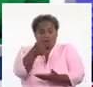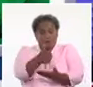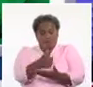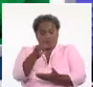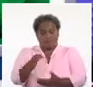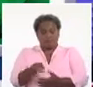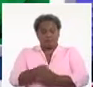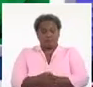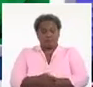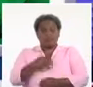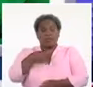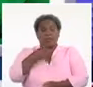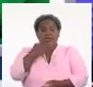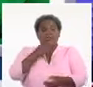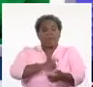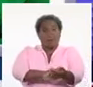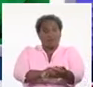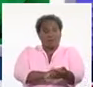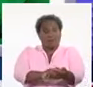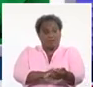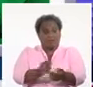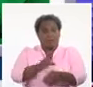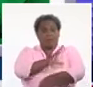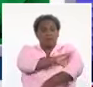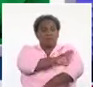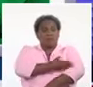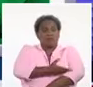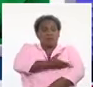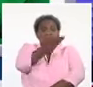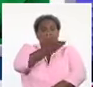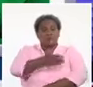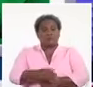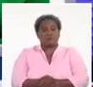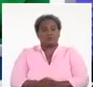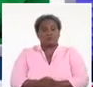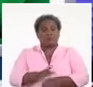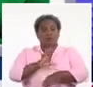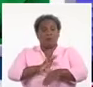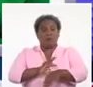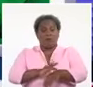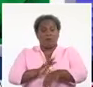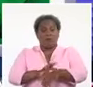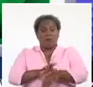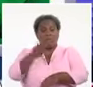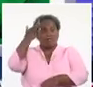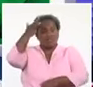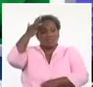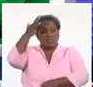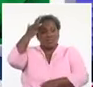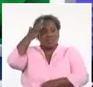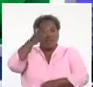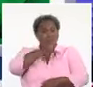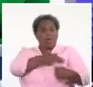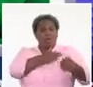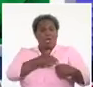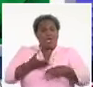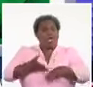de diabetes mellitus arterial y una enfermedad cerebrovascular